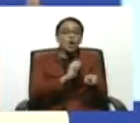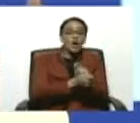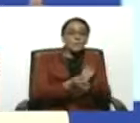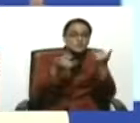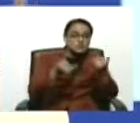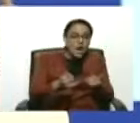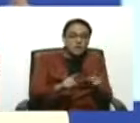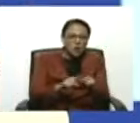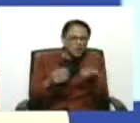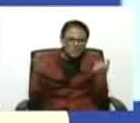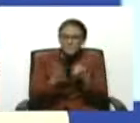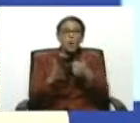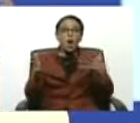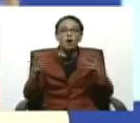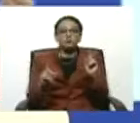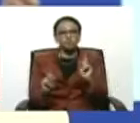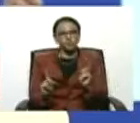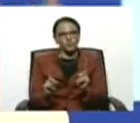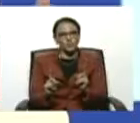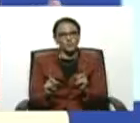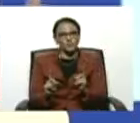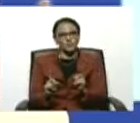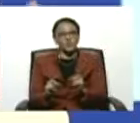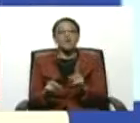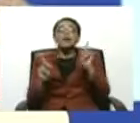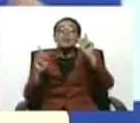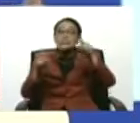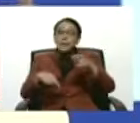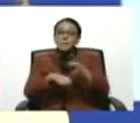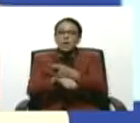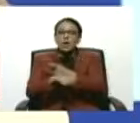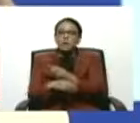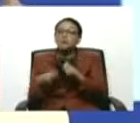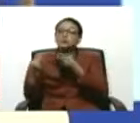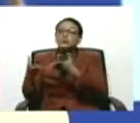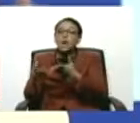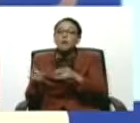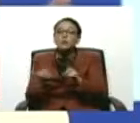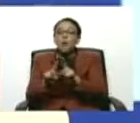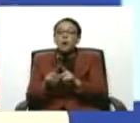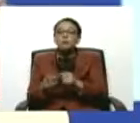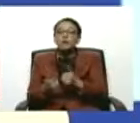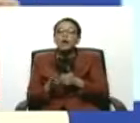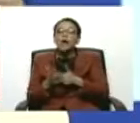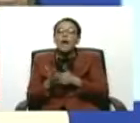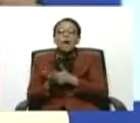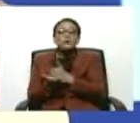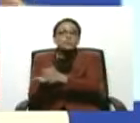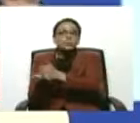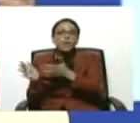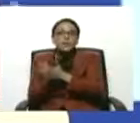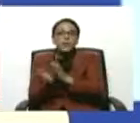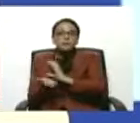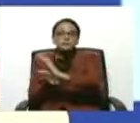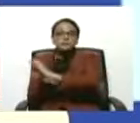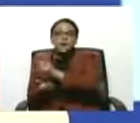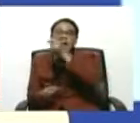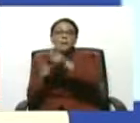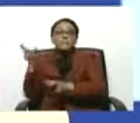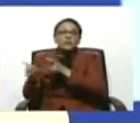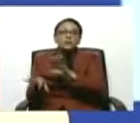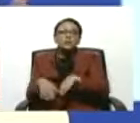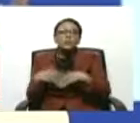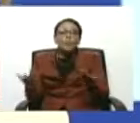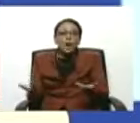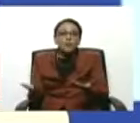cambio Asimismo el gobierno también dio subsidios a las personas cuando